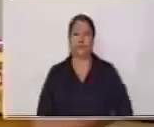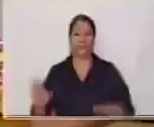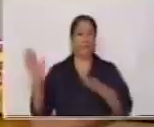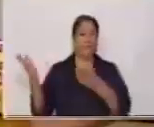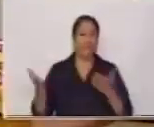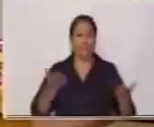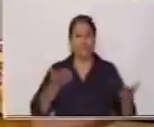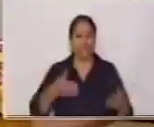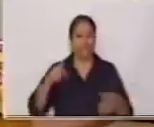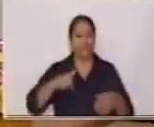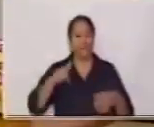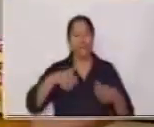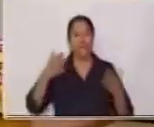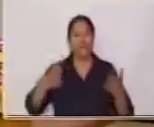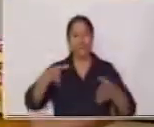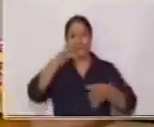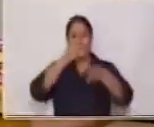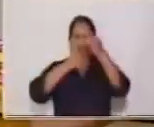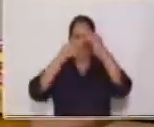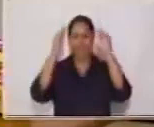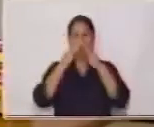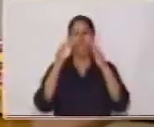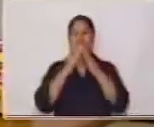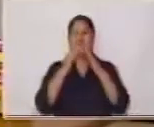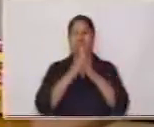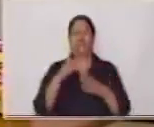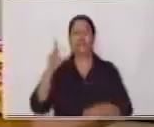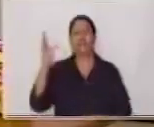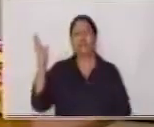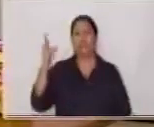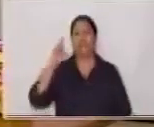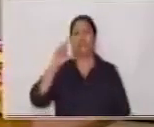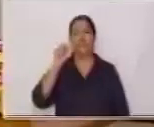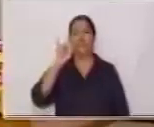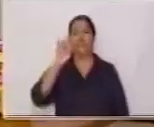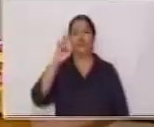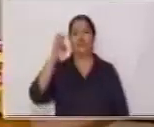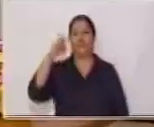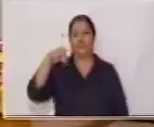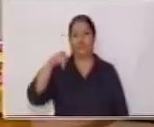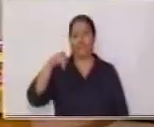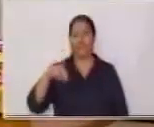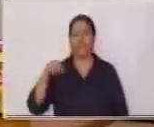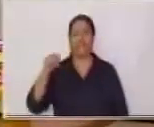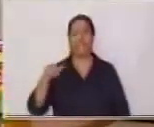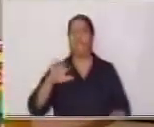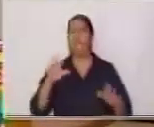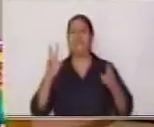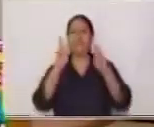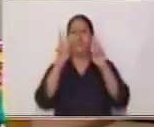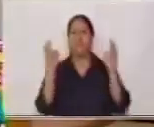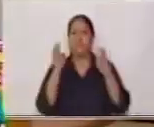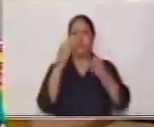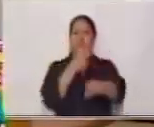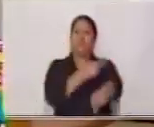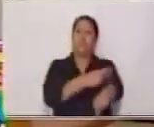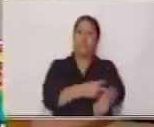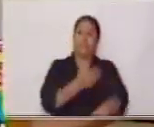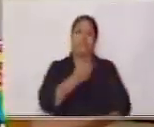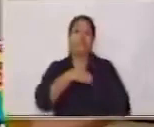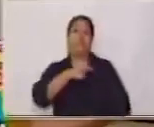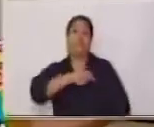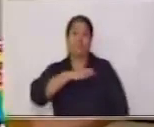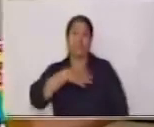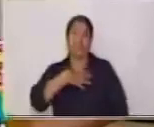Bienvenidos a este espacio educativo Aprendo en Casa. Soy Lauren Calderón y en esta oportunidad desarrollaré el tema de narraciones personales y su